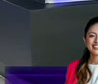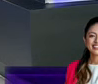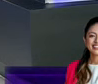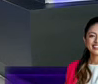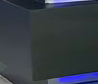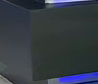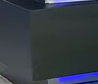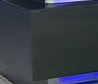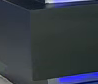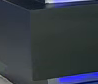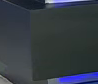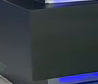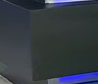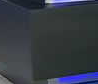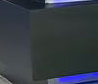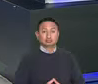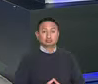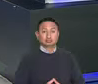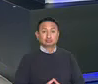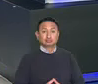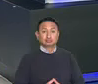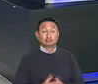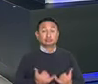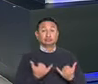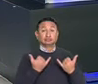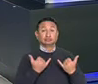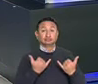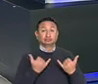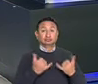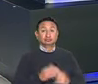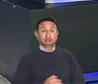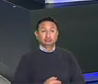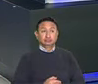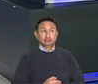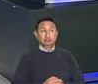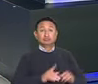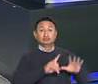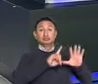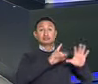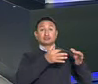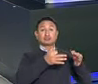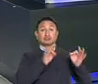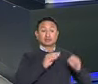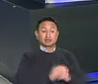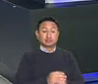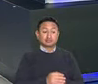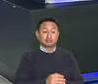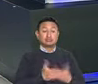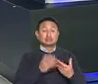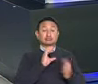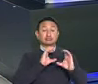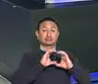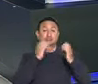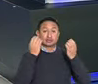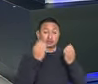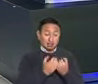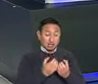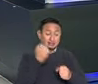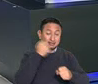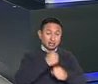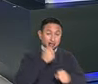las elecciones. Así es, y también, bueno, hoy, querido Robert, 6 de febrero, están suspendidas las clases, las